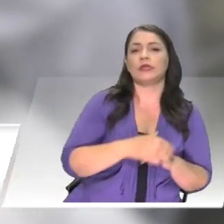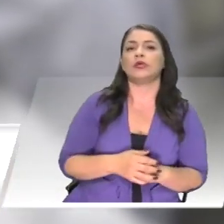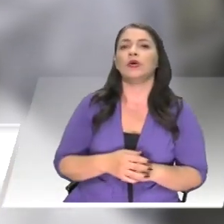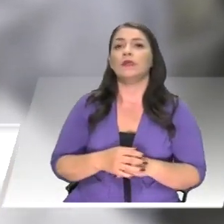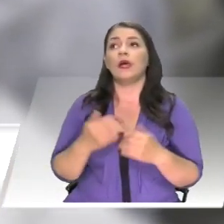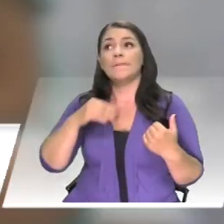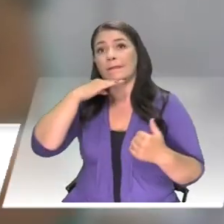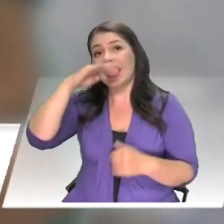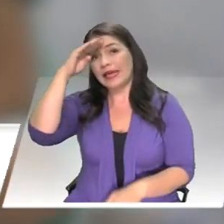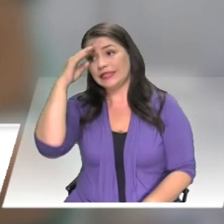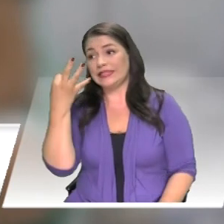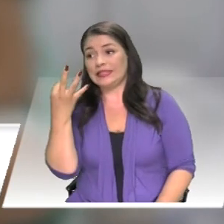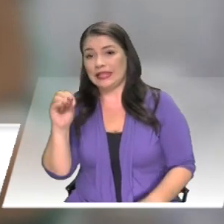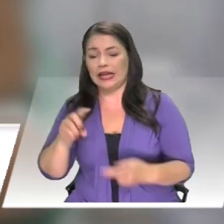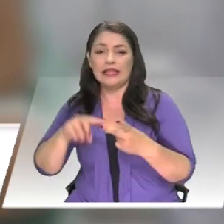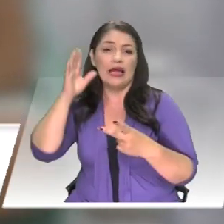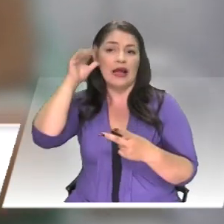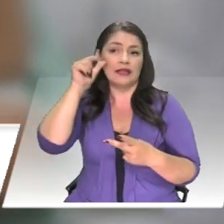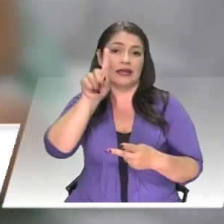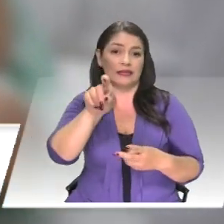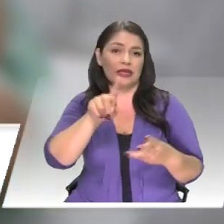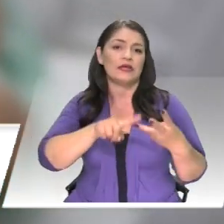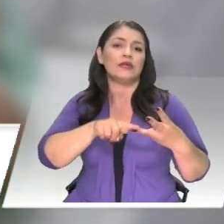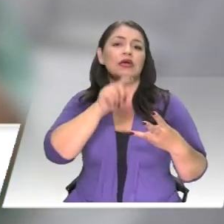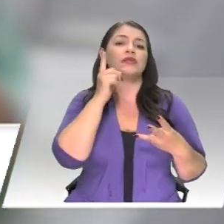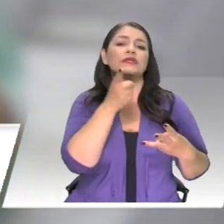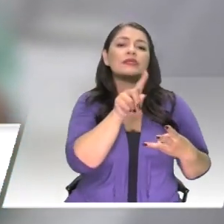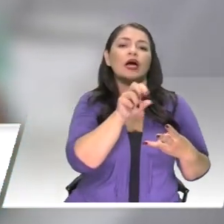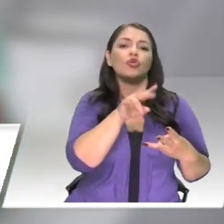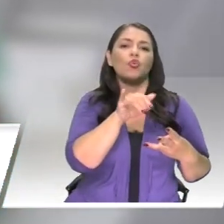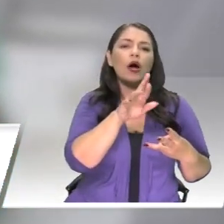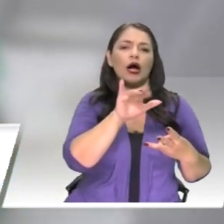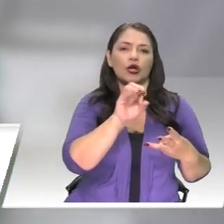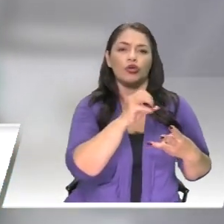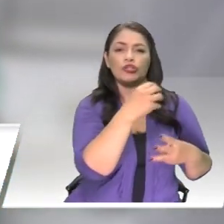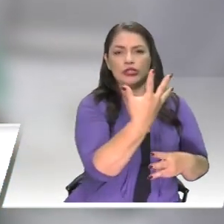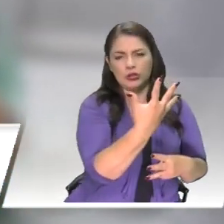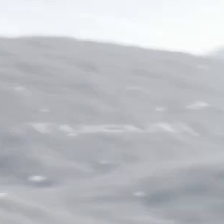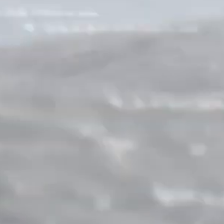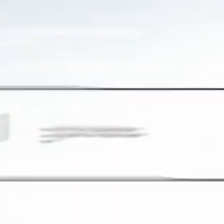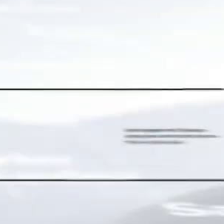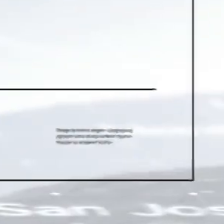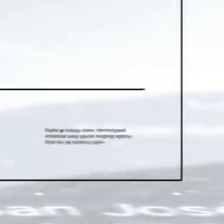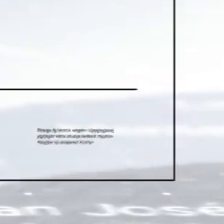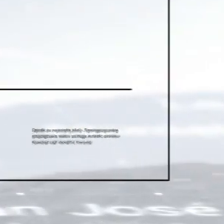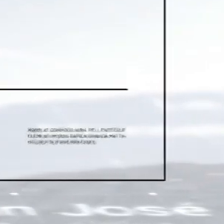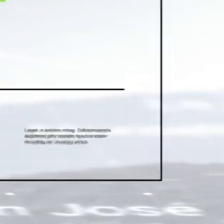con 30 casos, Caldas 6 y El Santuario, con 5 casos reportados.